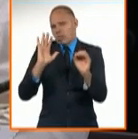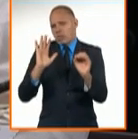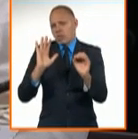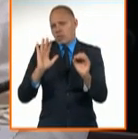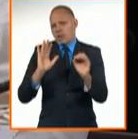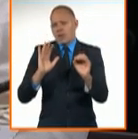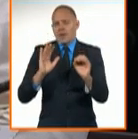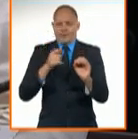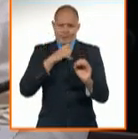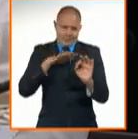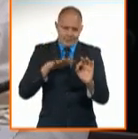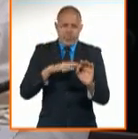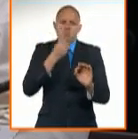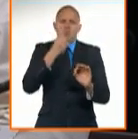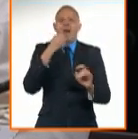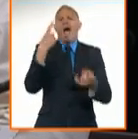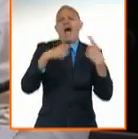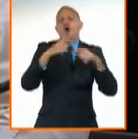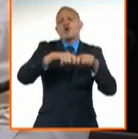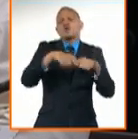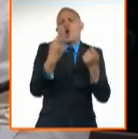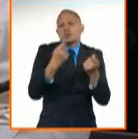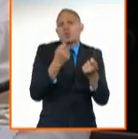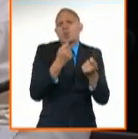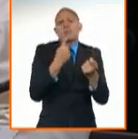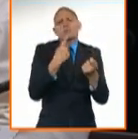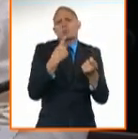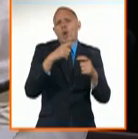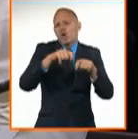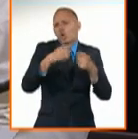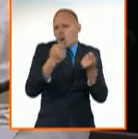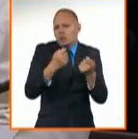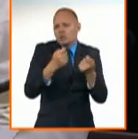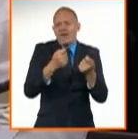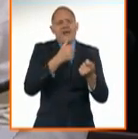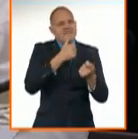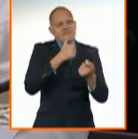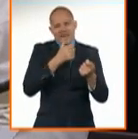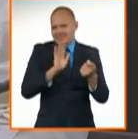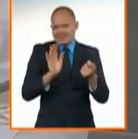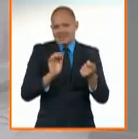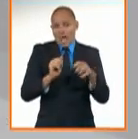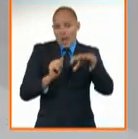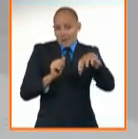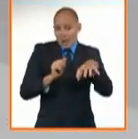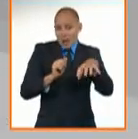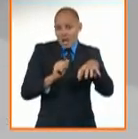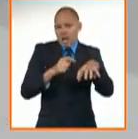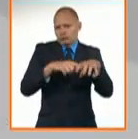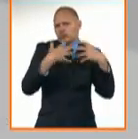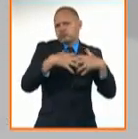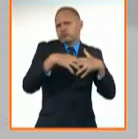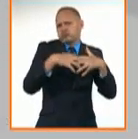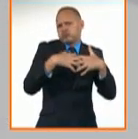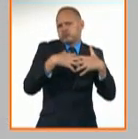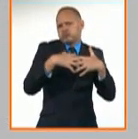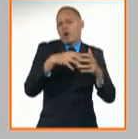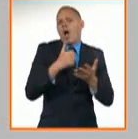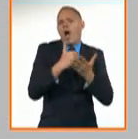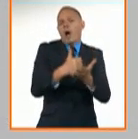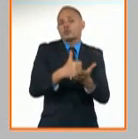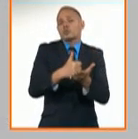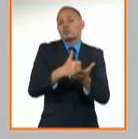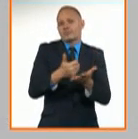está planificado 45 bloques por provincia nos permite una carga sino una carga entre 2020 tanto